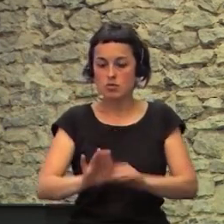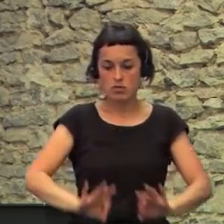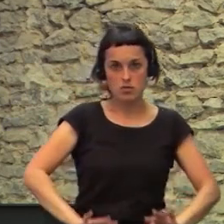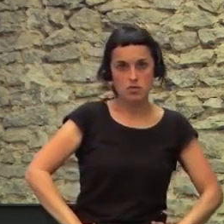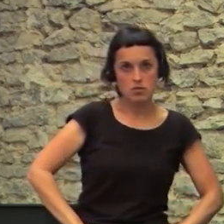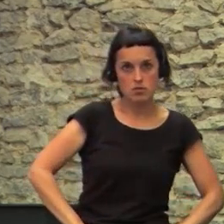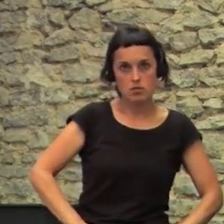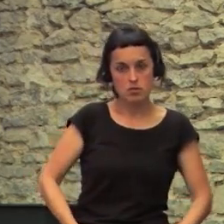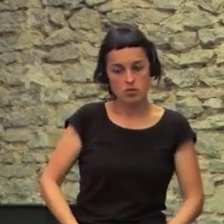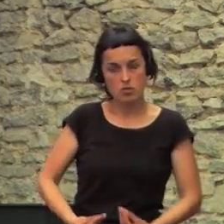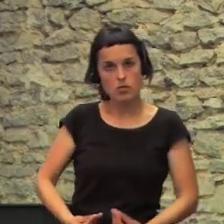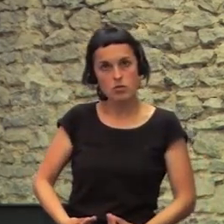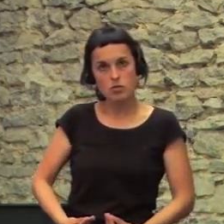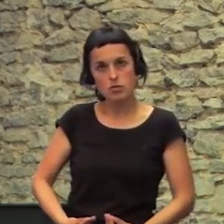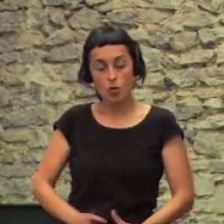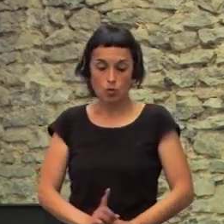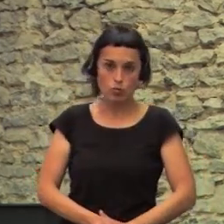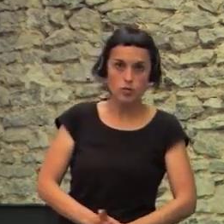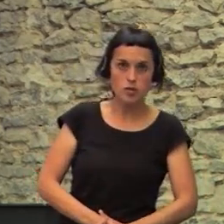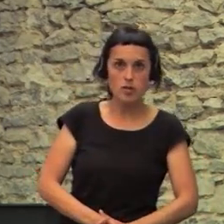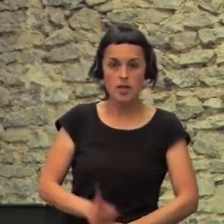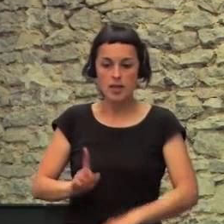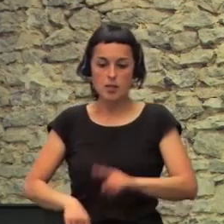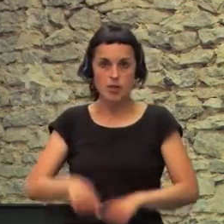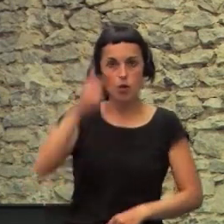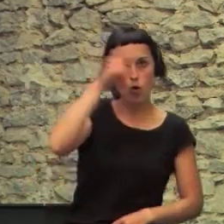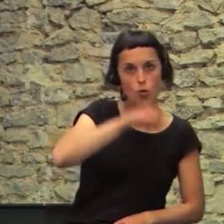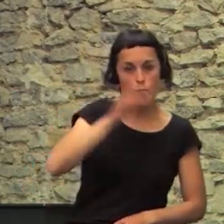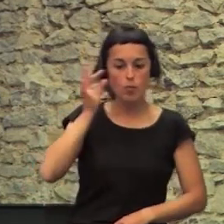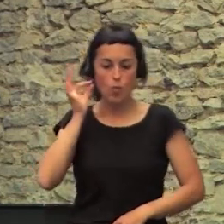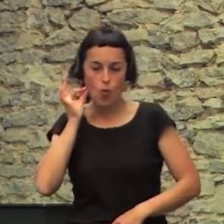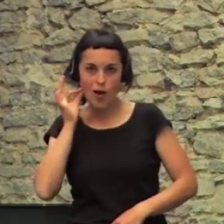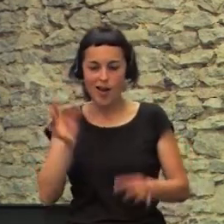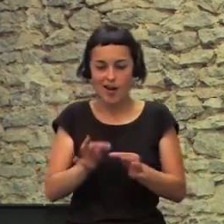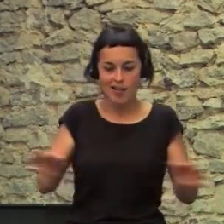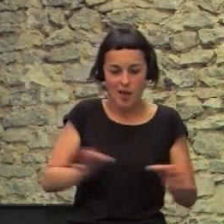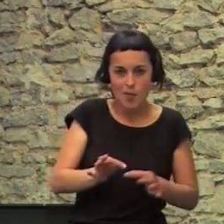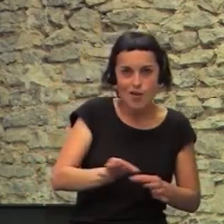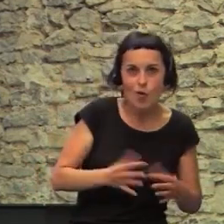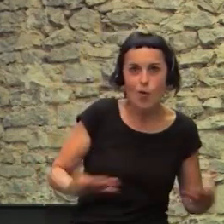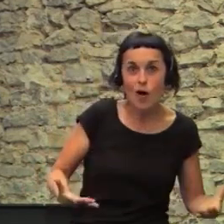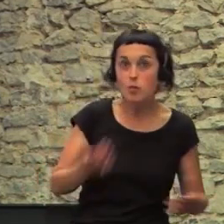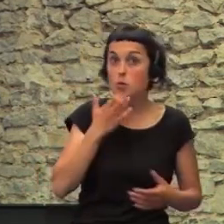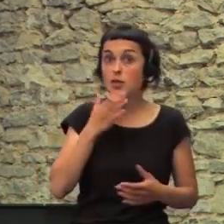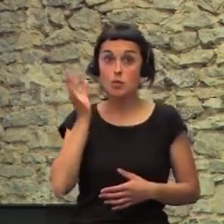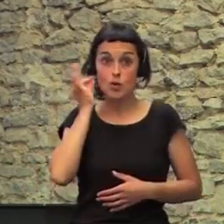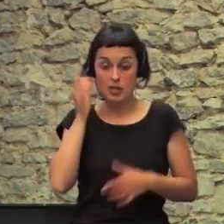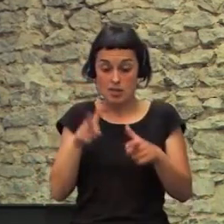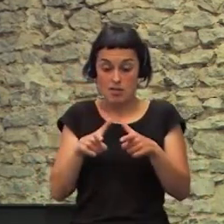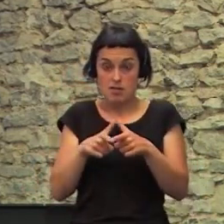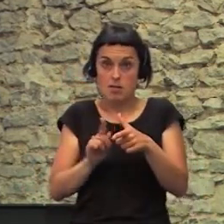sí que eran médicamente aceptados para niño o para niña, ¿no? ¿Qué tamaño tenía que decir? Pero el clítoris de las niñas